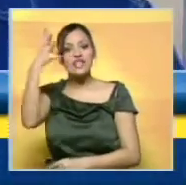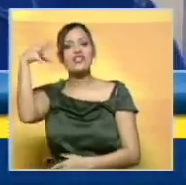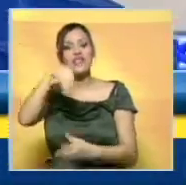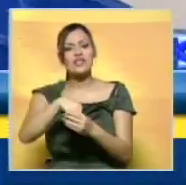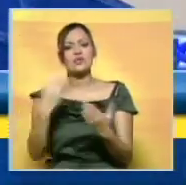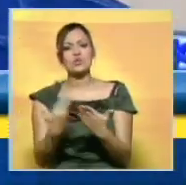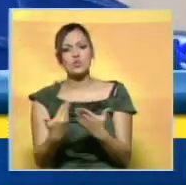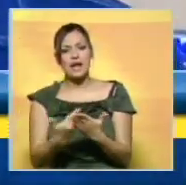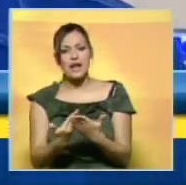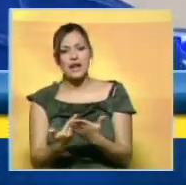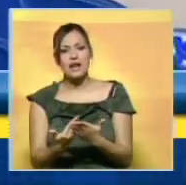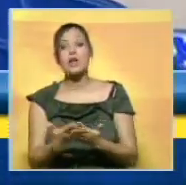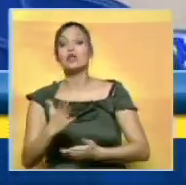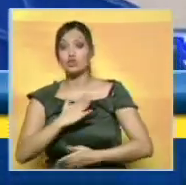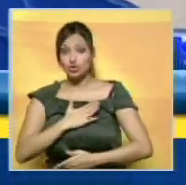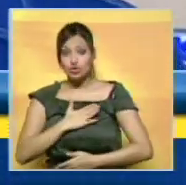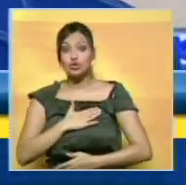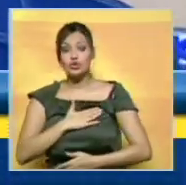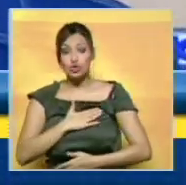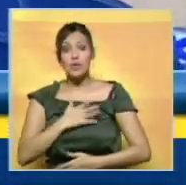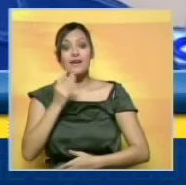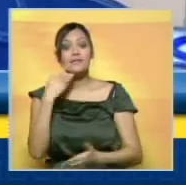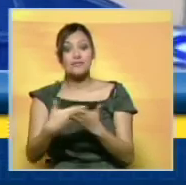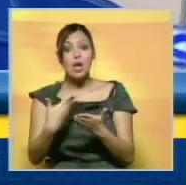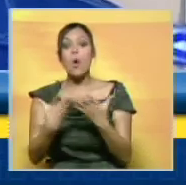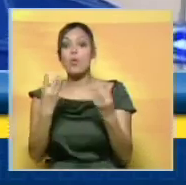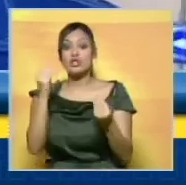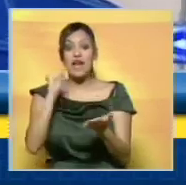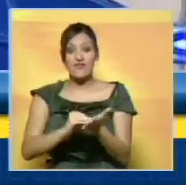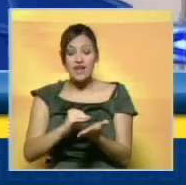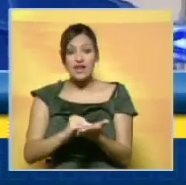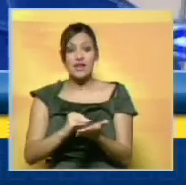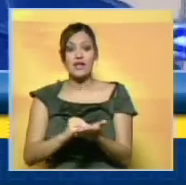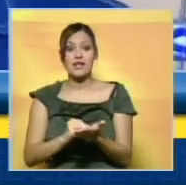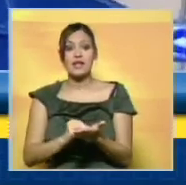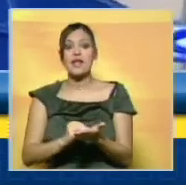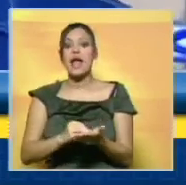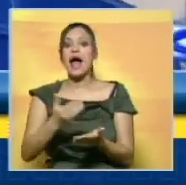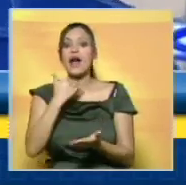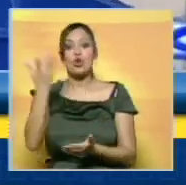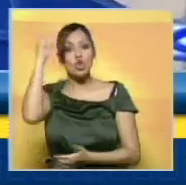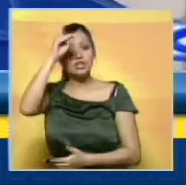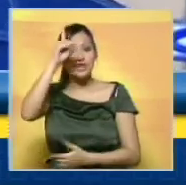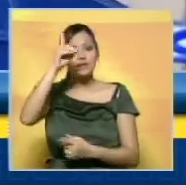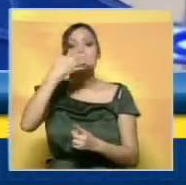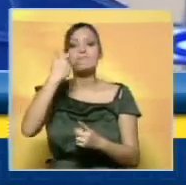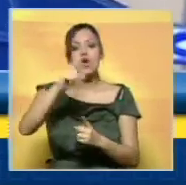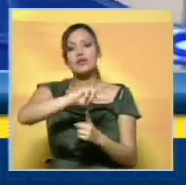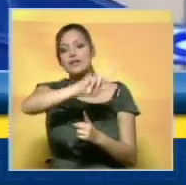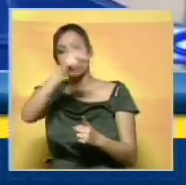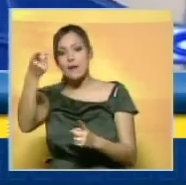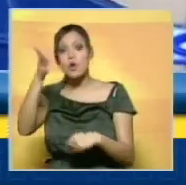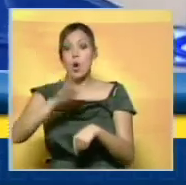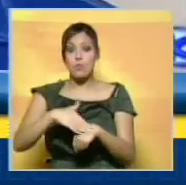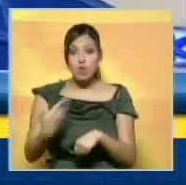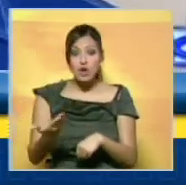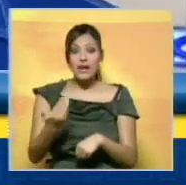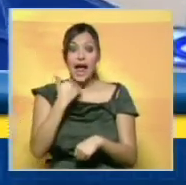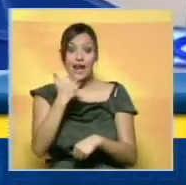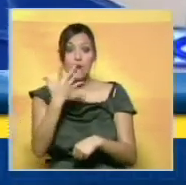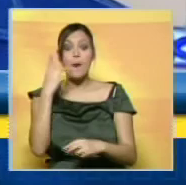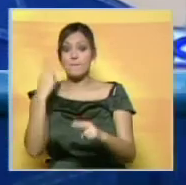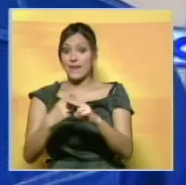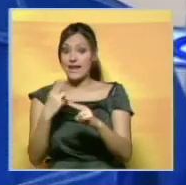de clase. Nosotros hemos tenido que solicitar muchas veces el traslado de un docente a otra zona porque, bueno, su